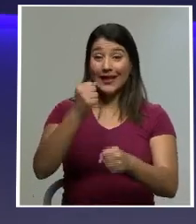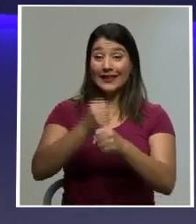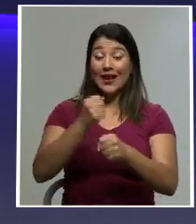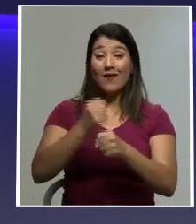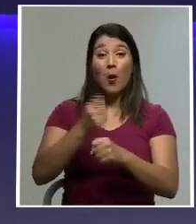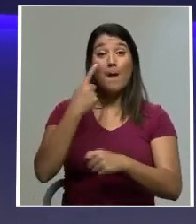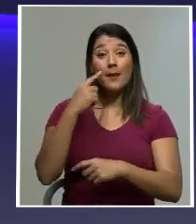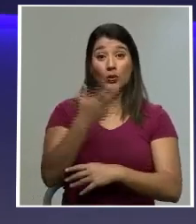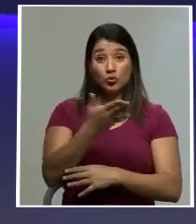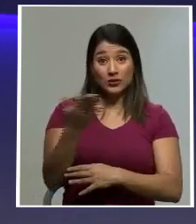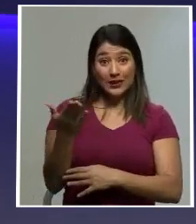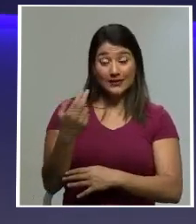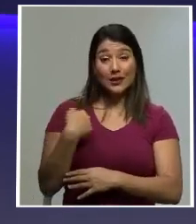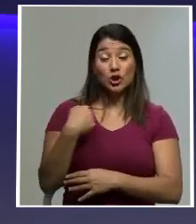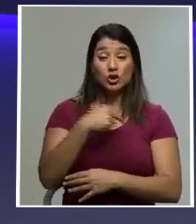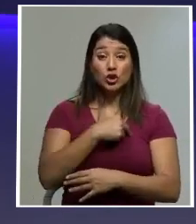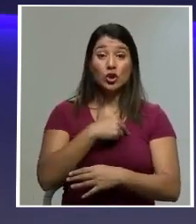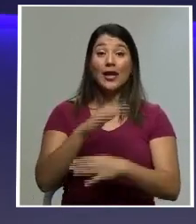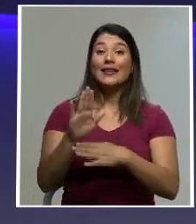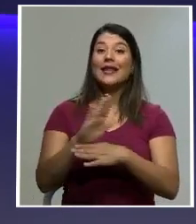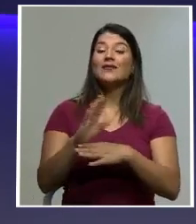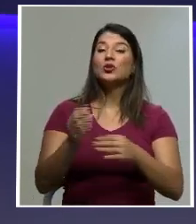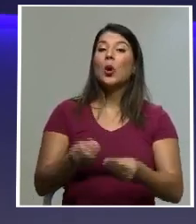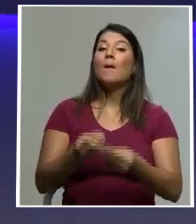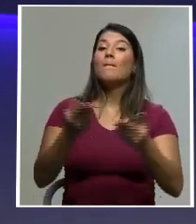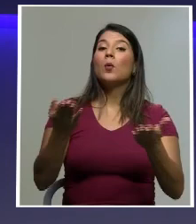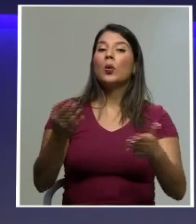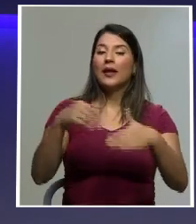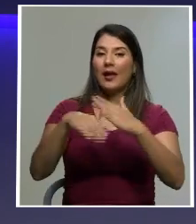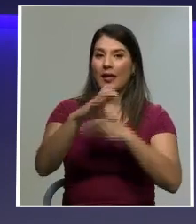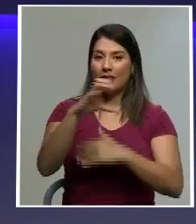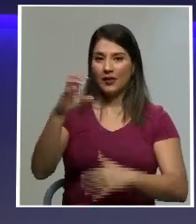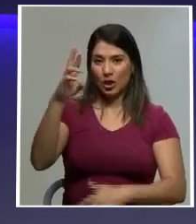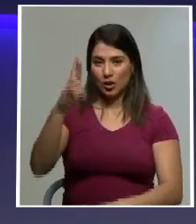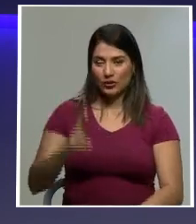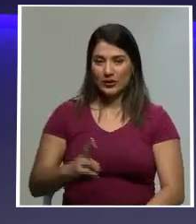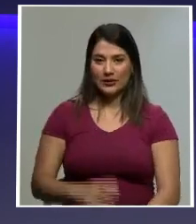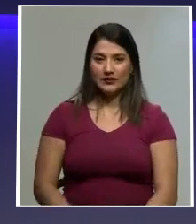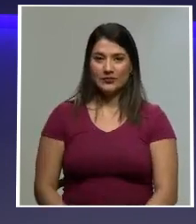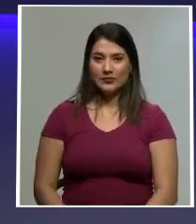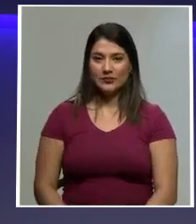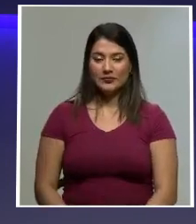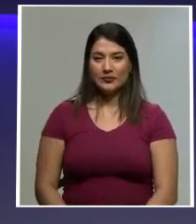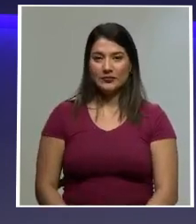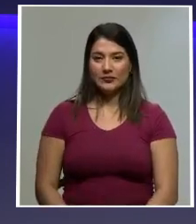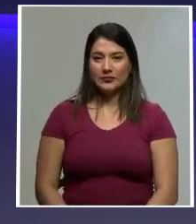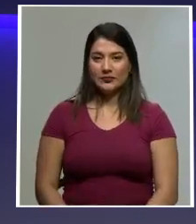para usted. Somos la televisión pública de Costa Rica.